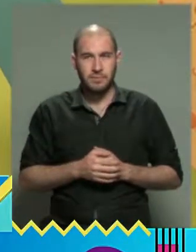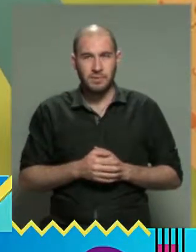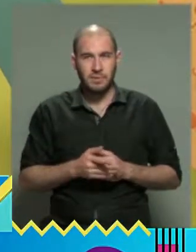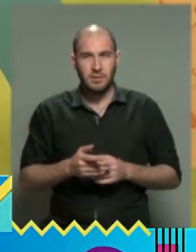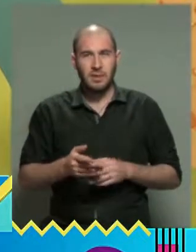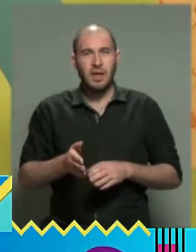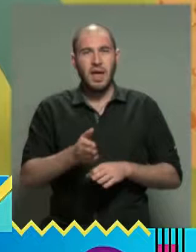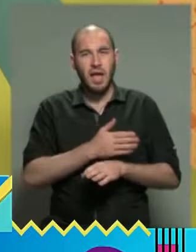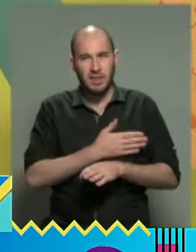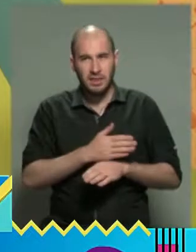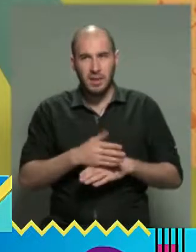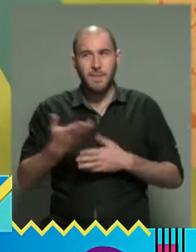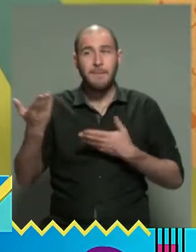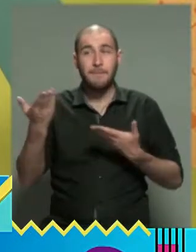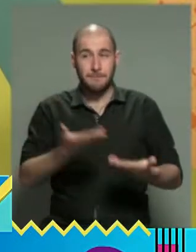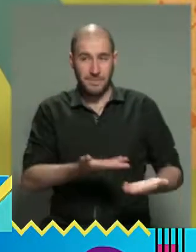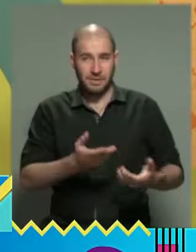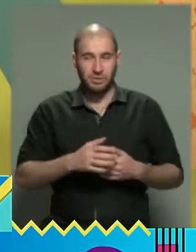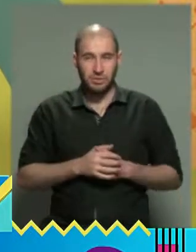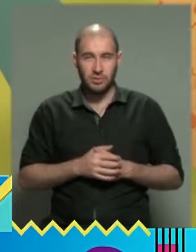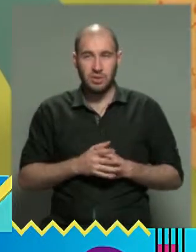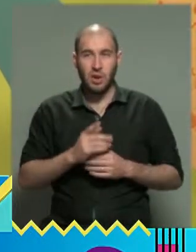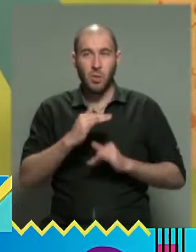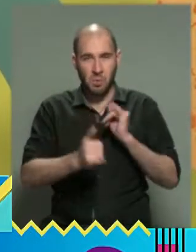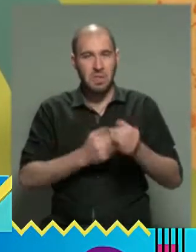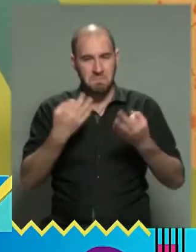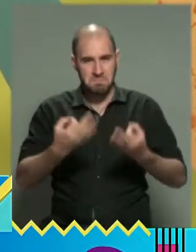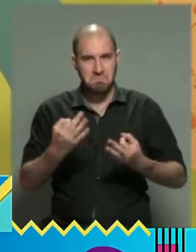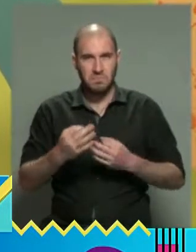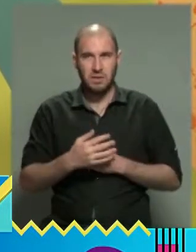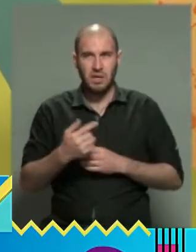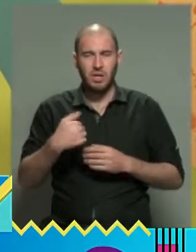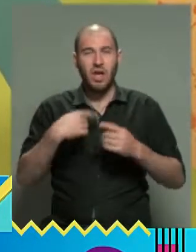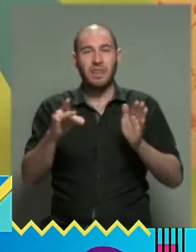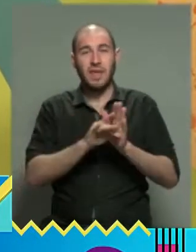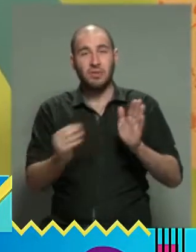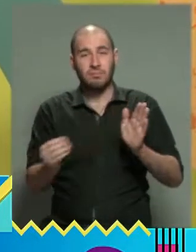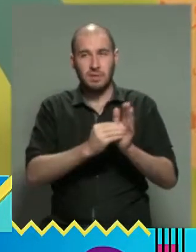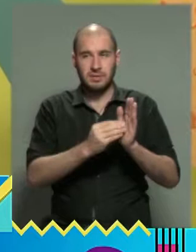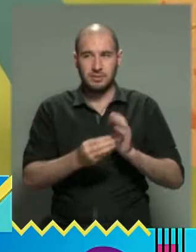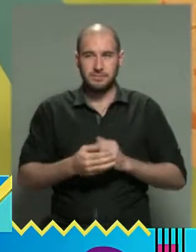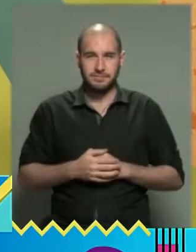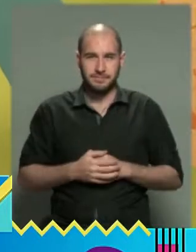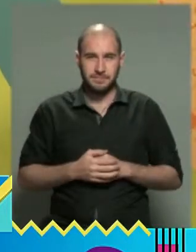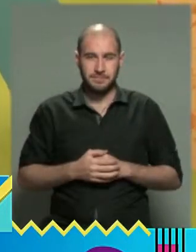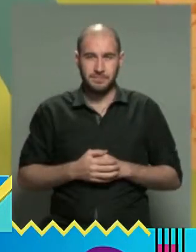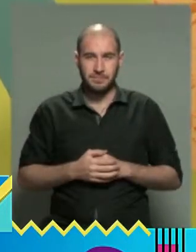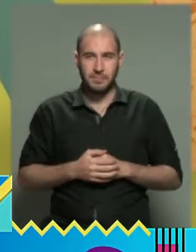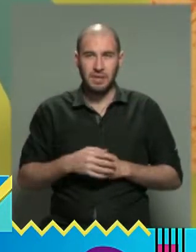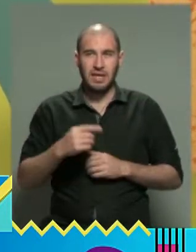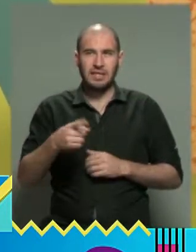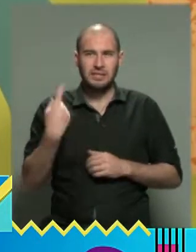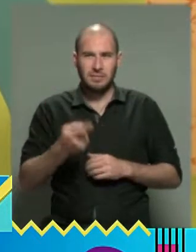Ante la presentación que hacían, que estaba muy bien, yo quería agregar un dato, sí, que si siempre